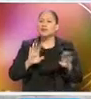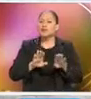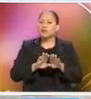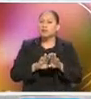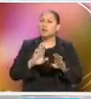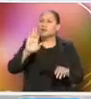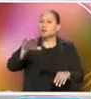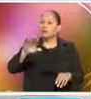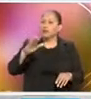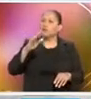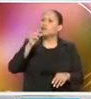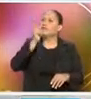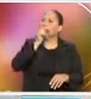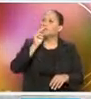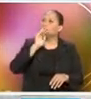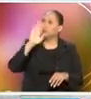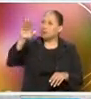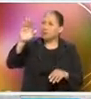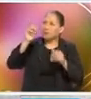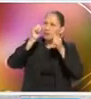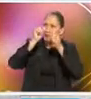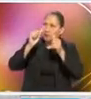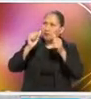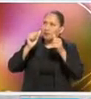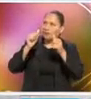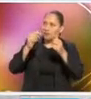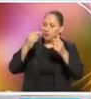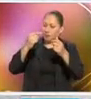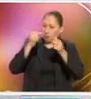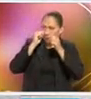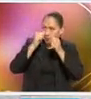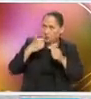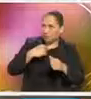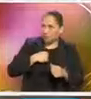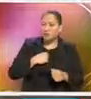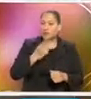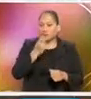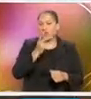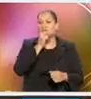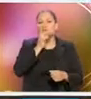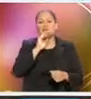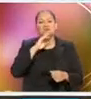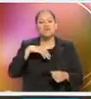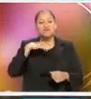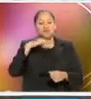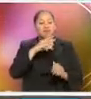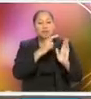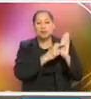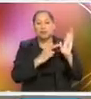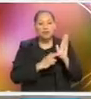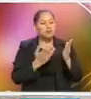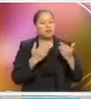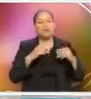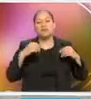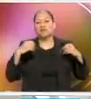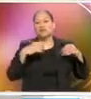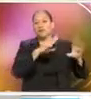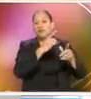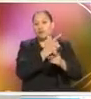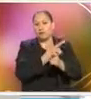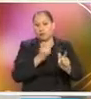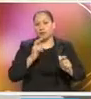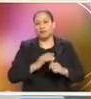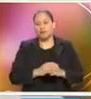quiero tu atención, papá, Desde ¿no? luego. ¿Sí? Desde luego. No hay atención de los papás, no hay límites tampoco. Sí. ¿No?